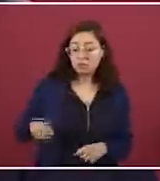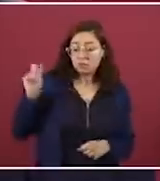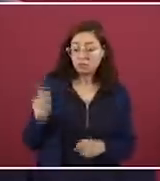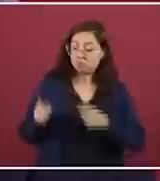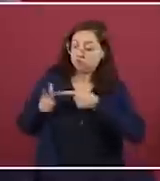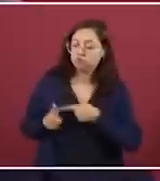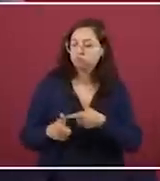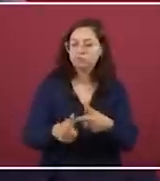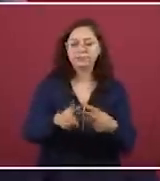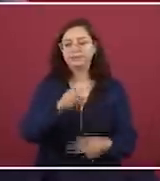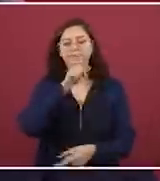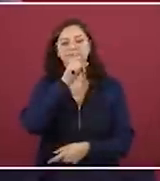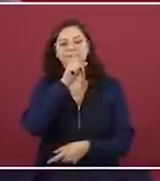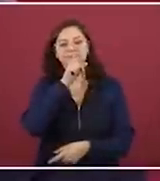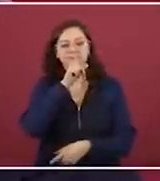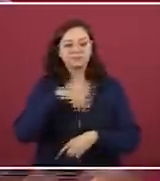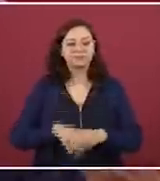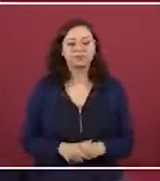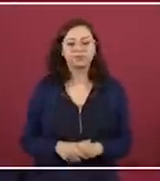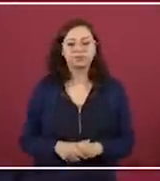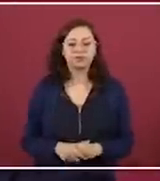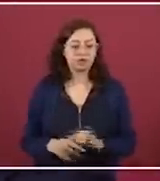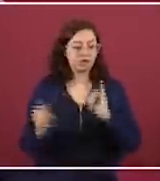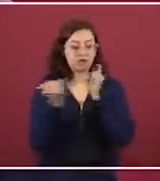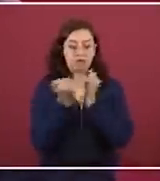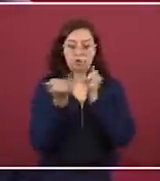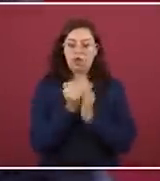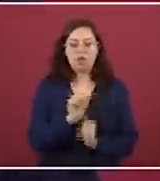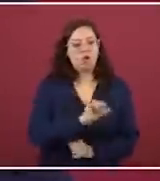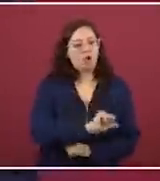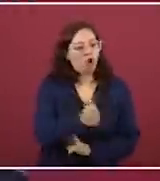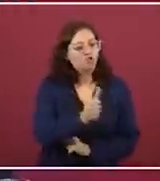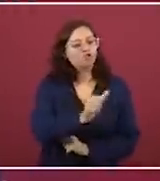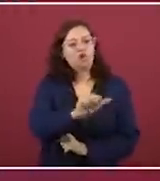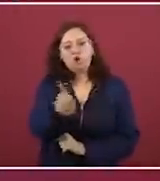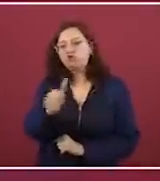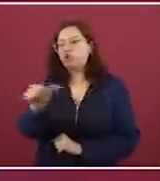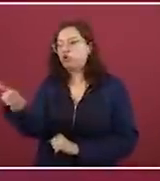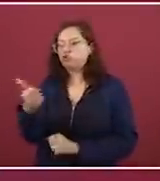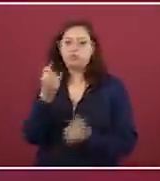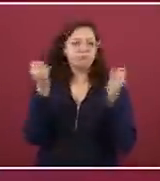así de otros proveedores.